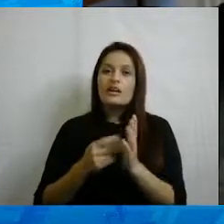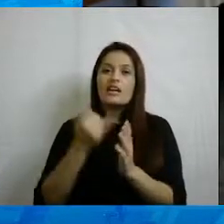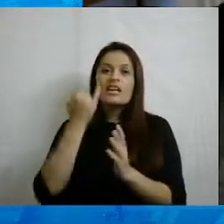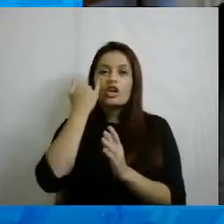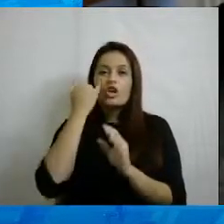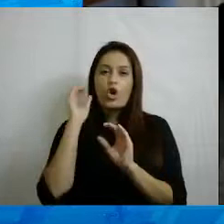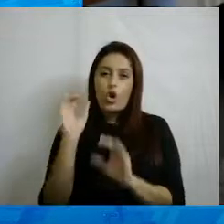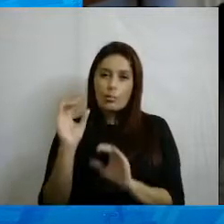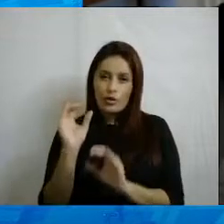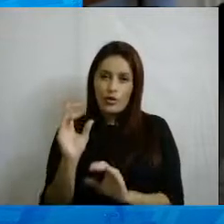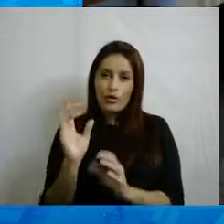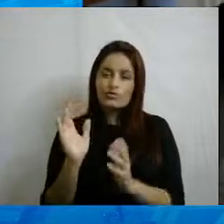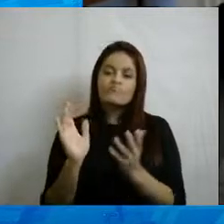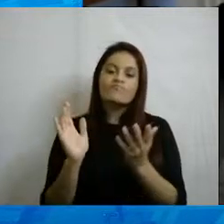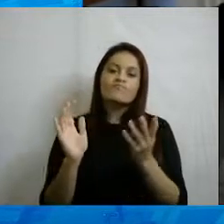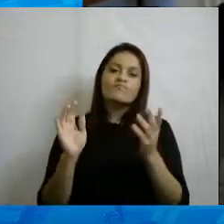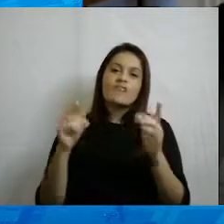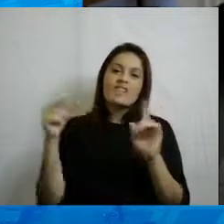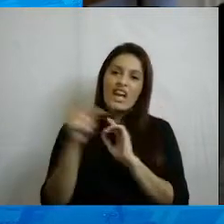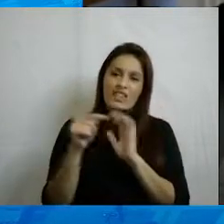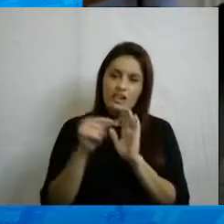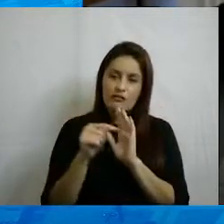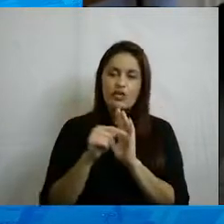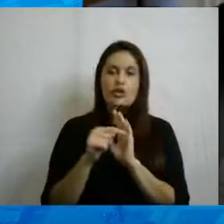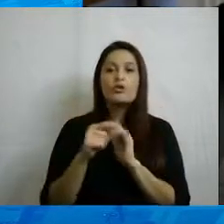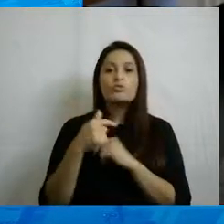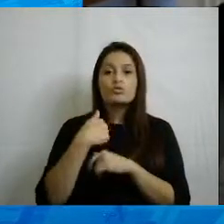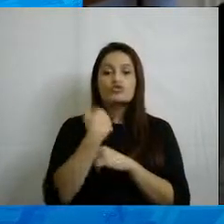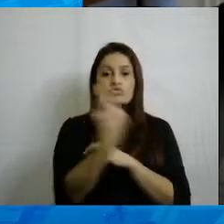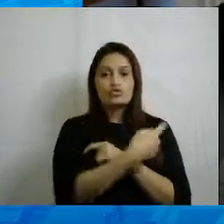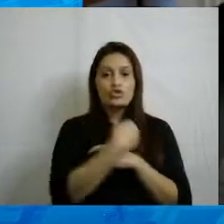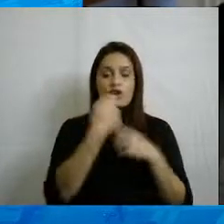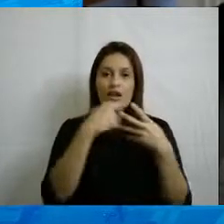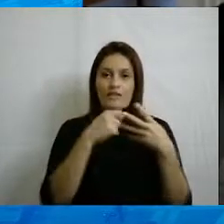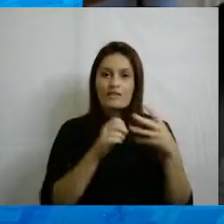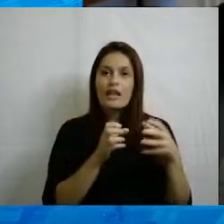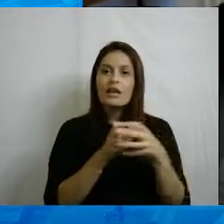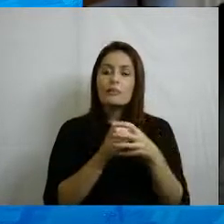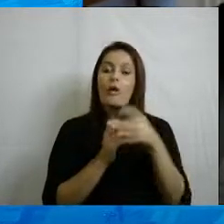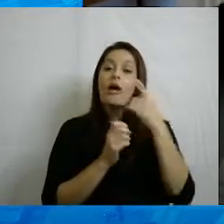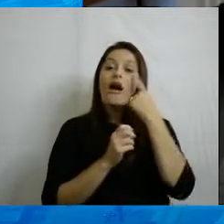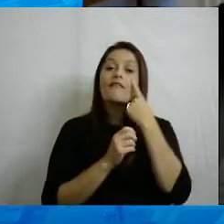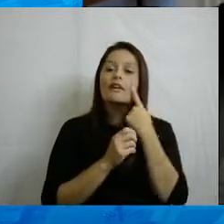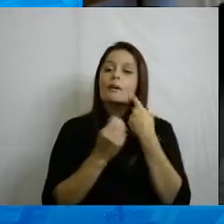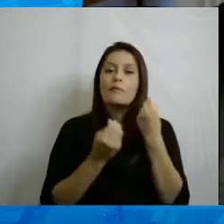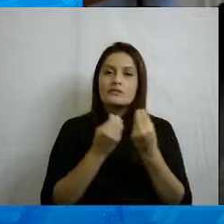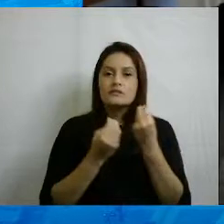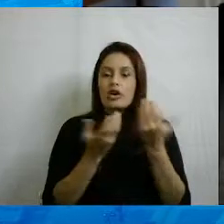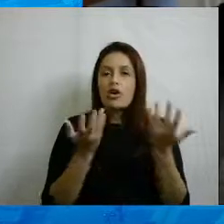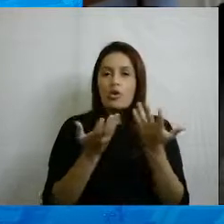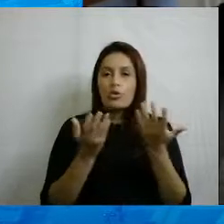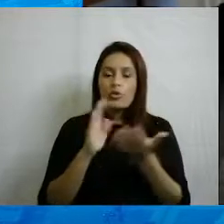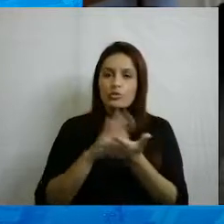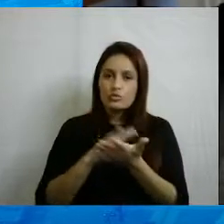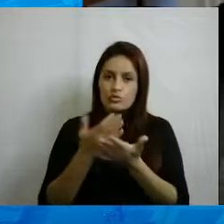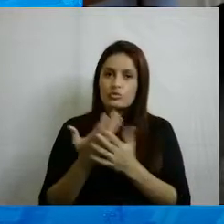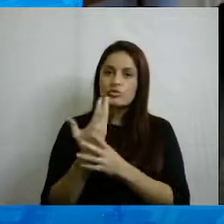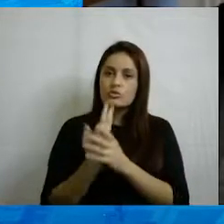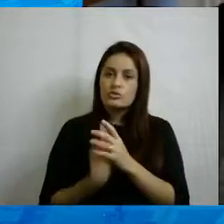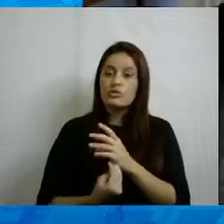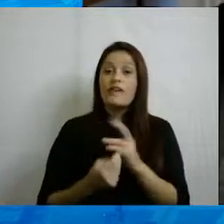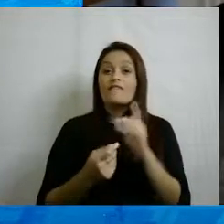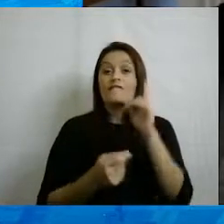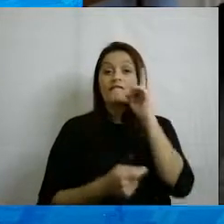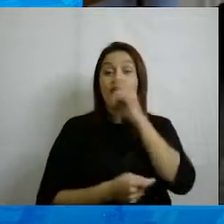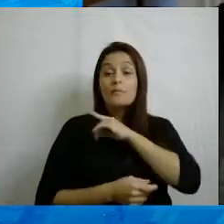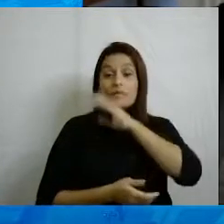incómodas o negativas en este caso, pero lo voy a revisar con el equipo para ver cómo se puede subsanar y que finalmente las decisiones